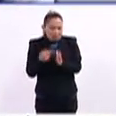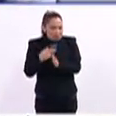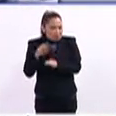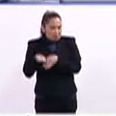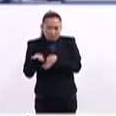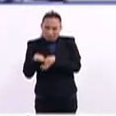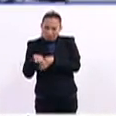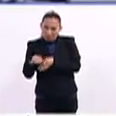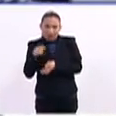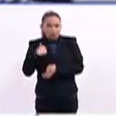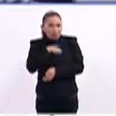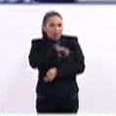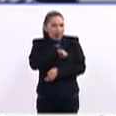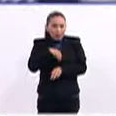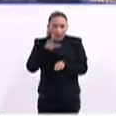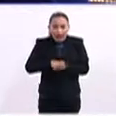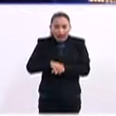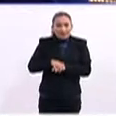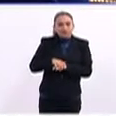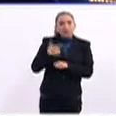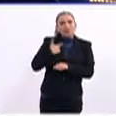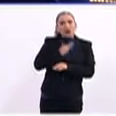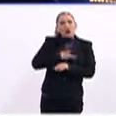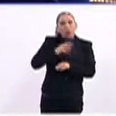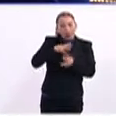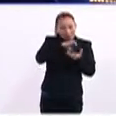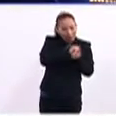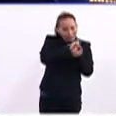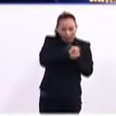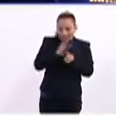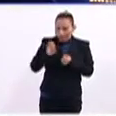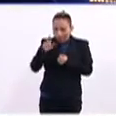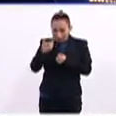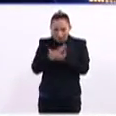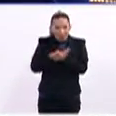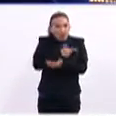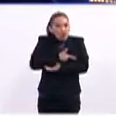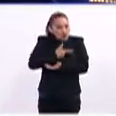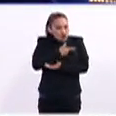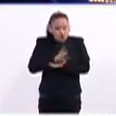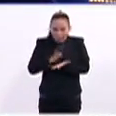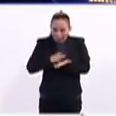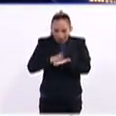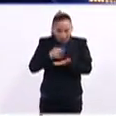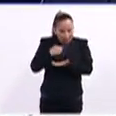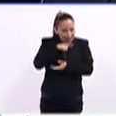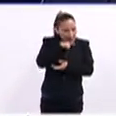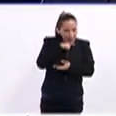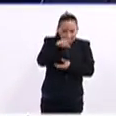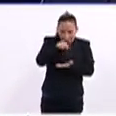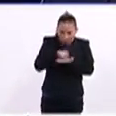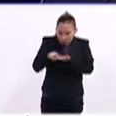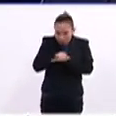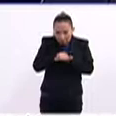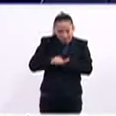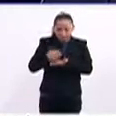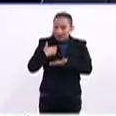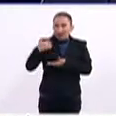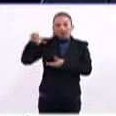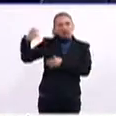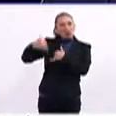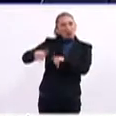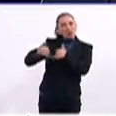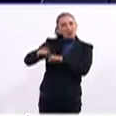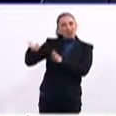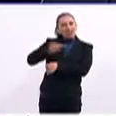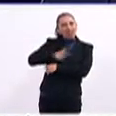era una preferencia mayor por tener plastilina y barro en las manos y papel y lápices que por tener cualquier